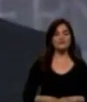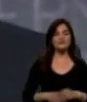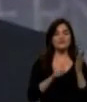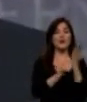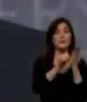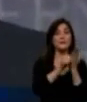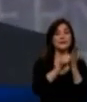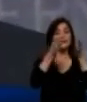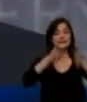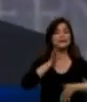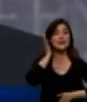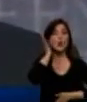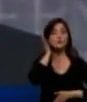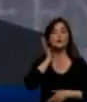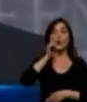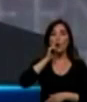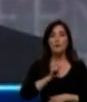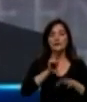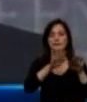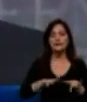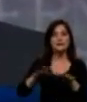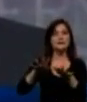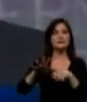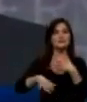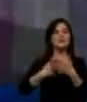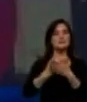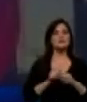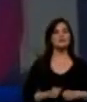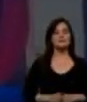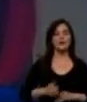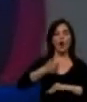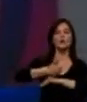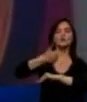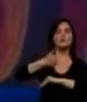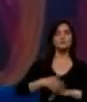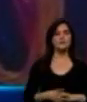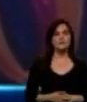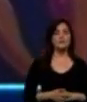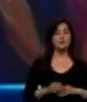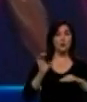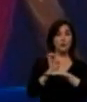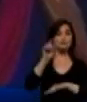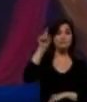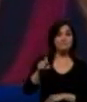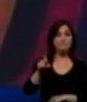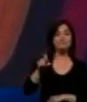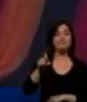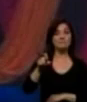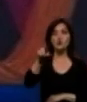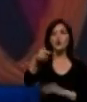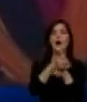Ministras, ministros, secretarios de Estado, autoridades, el Ecuador necesita